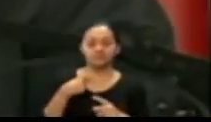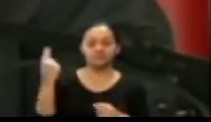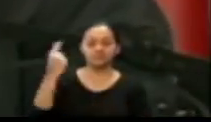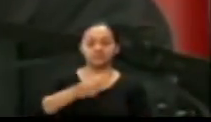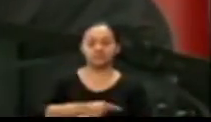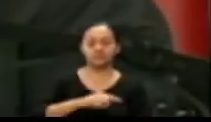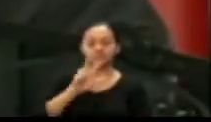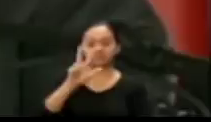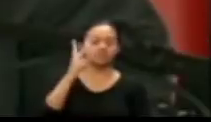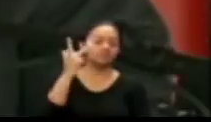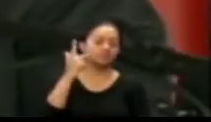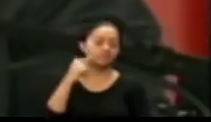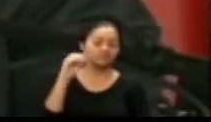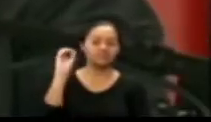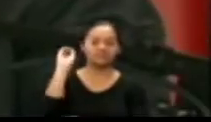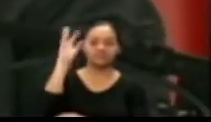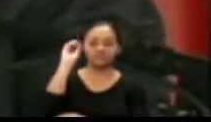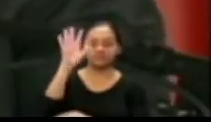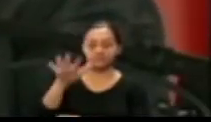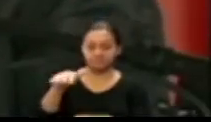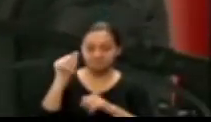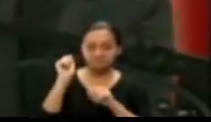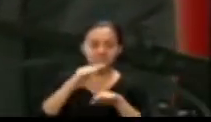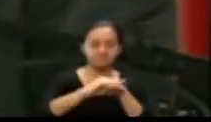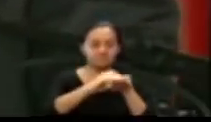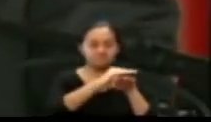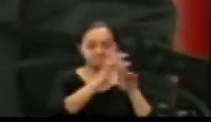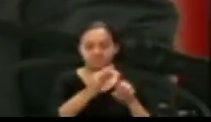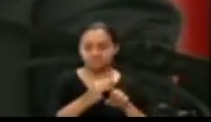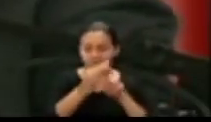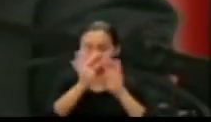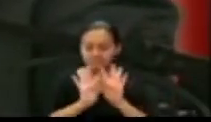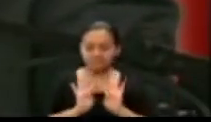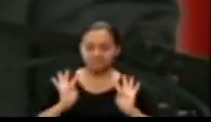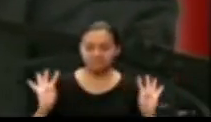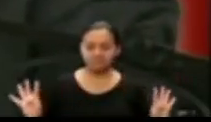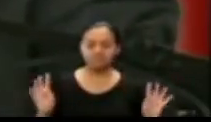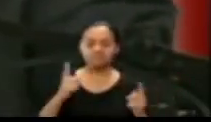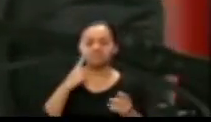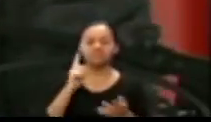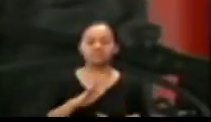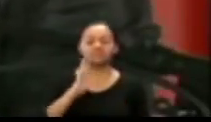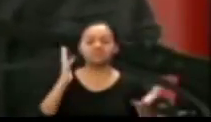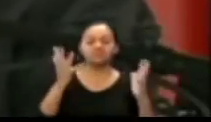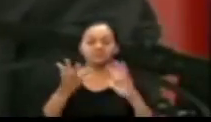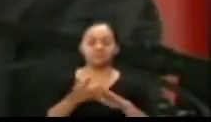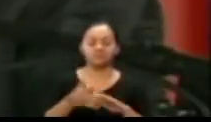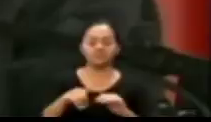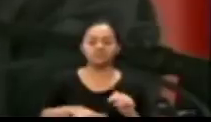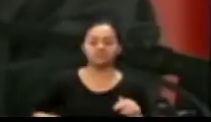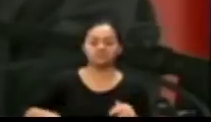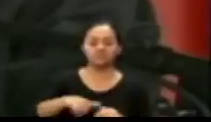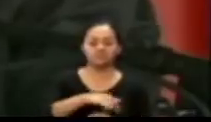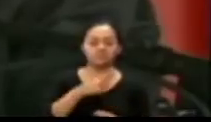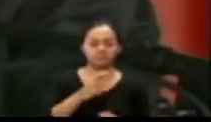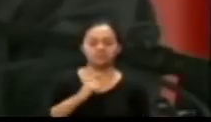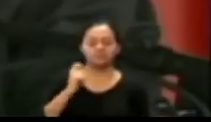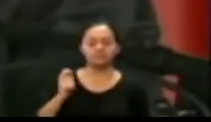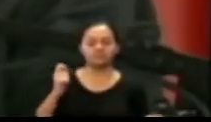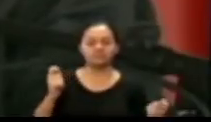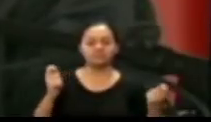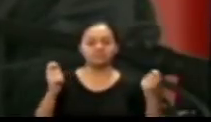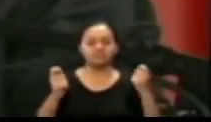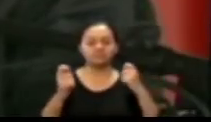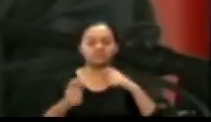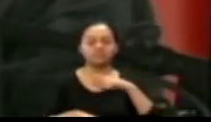jornadas de los 3 días, conferencias magistrales, invitados muy especiales de esta revolución, de esta democracia en revolución que está cambiando y que